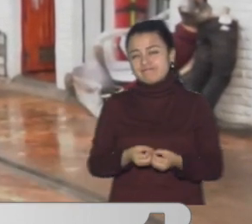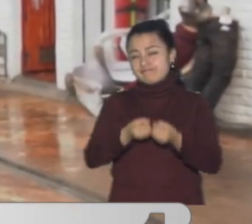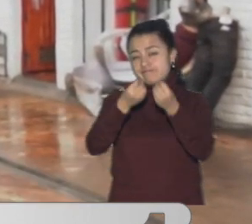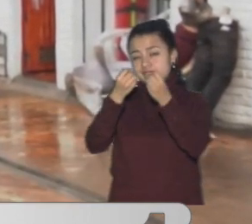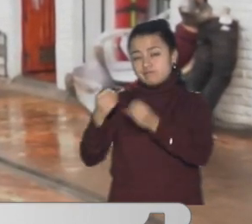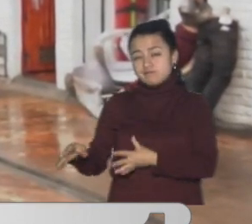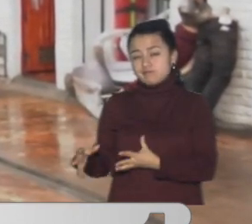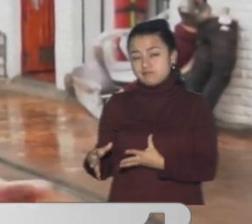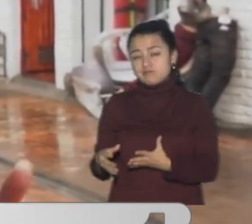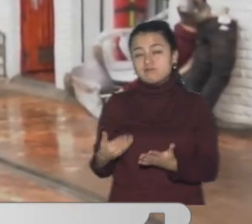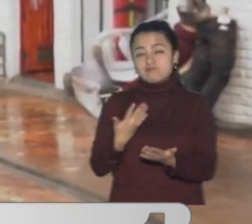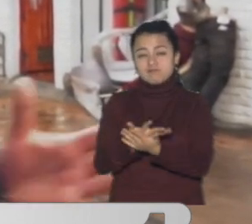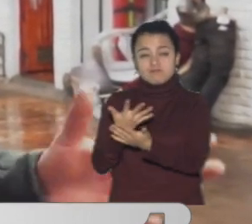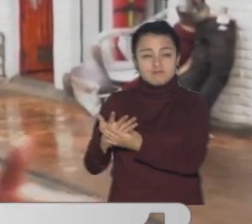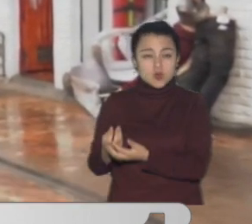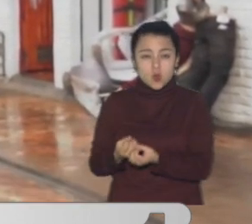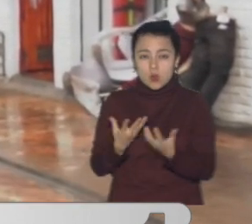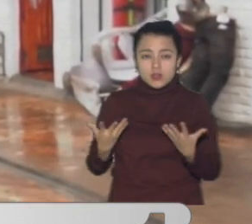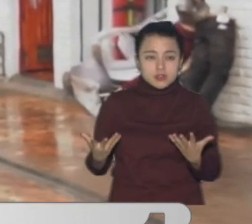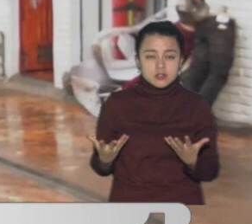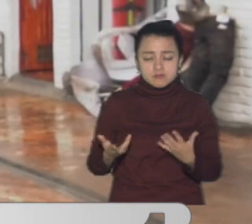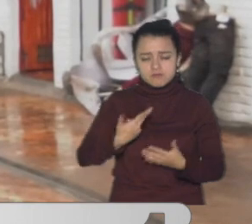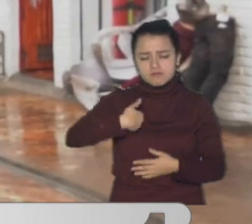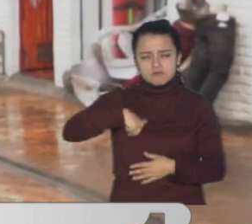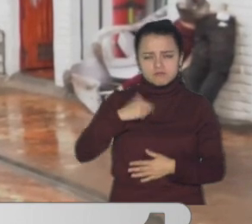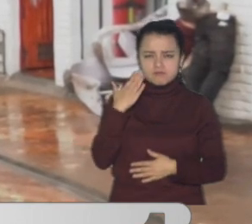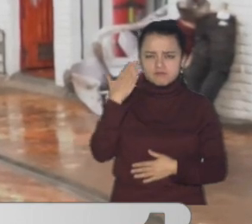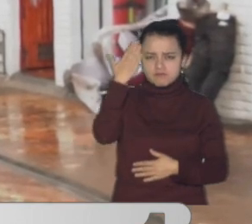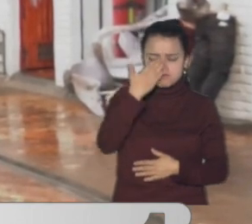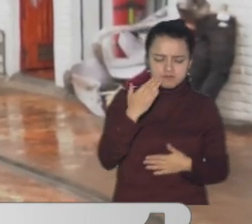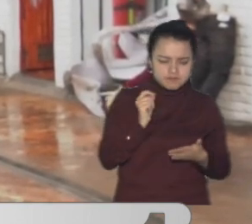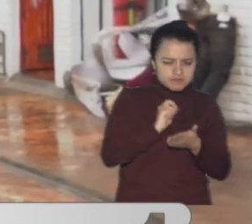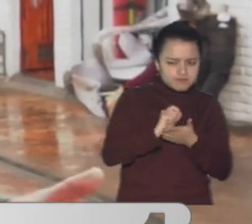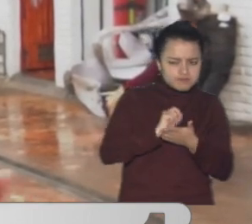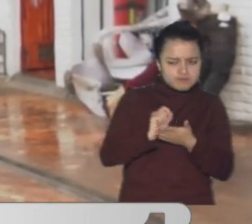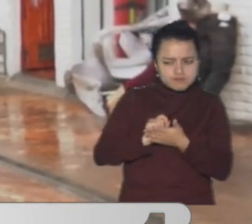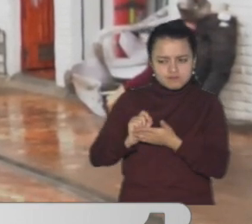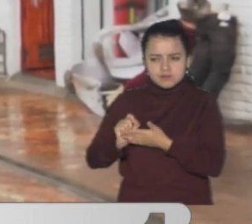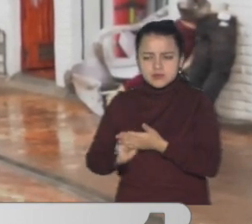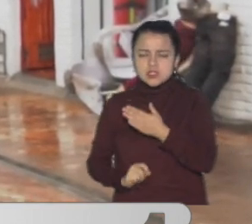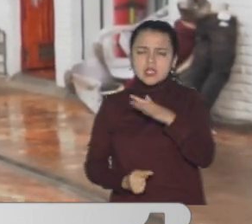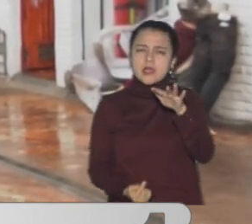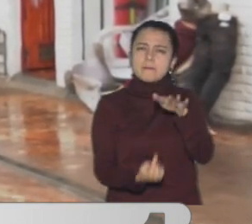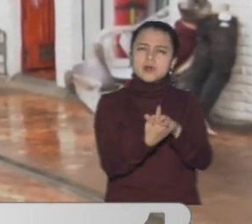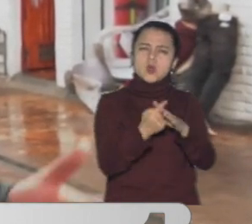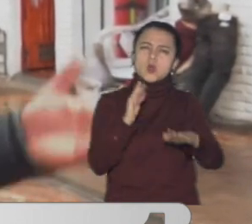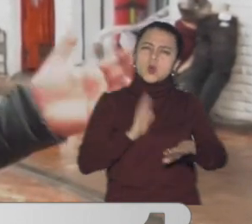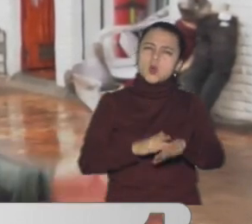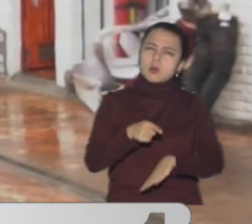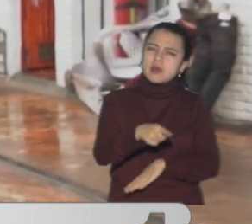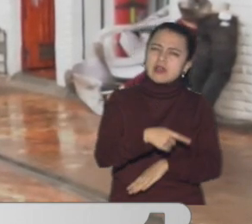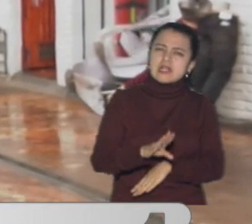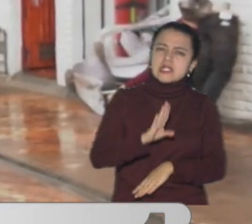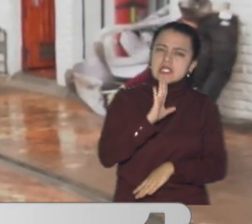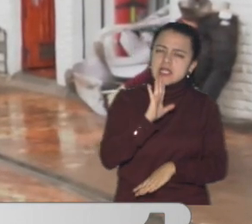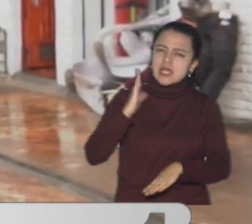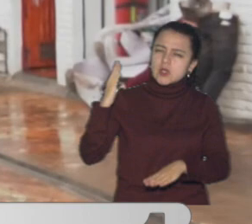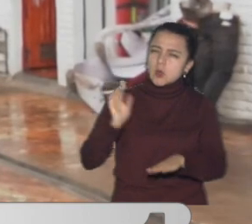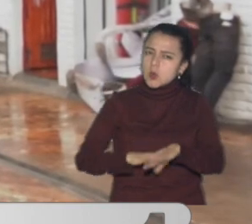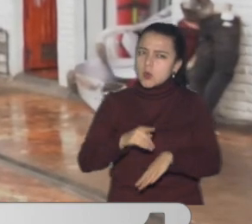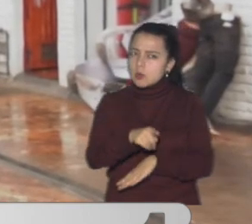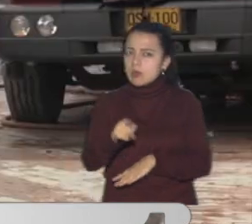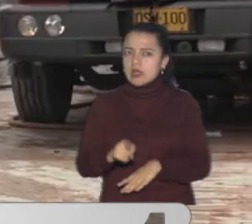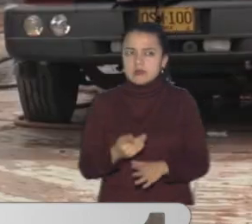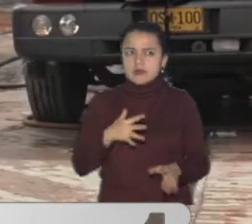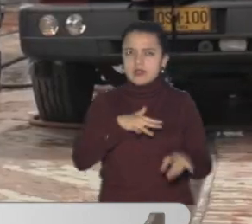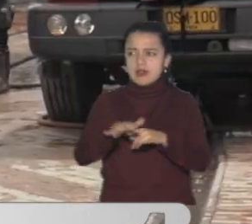que estamos dispuestos a cuantificar y a realizar el análisis para determinar qué fue lo que produjo este incendio que afecta a muchos comerciantes de nuestra